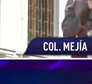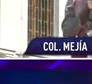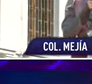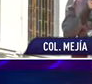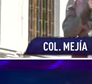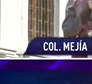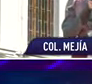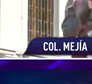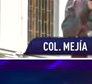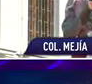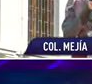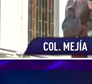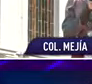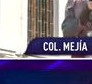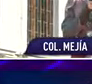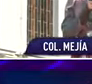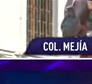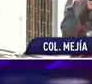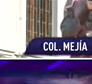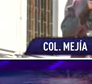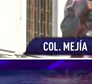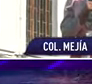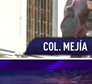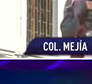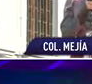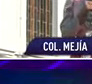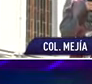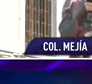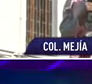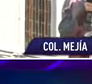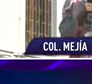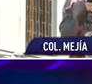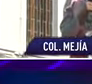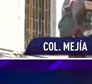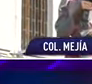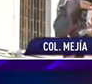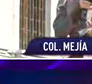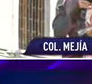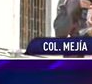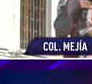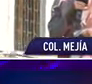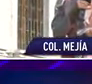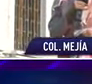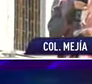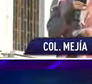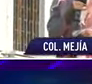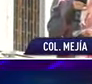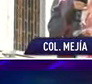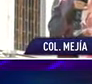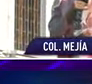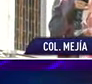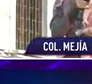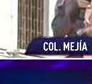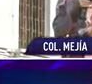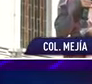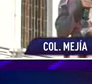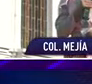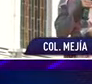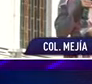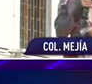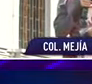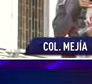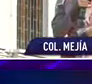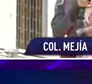decirles sobre todo la plaza la plaza de la independencia pero esos esos son piropos